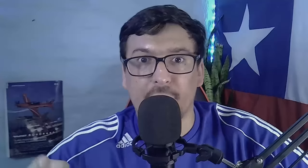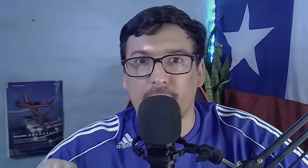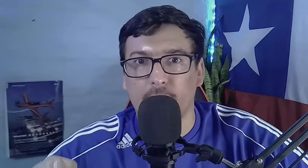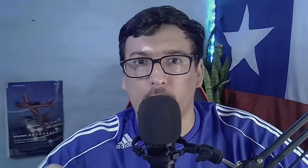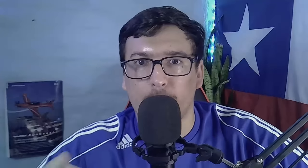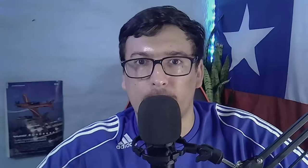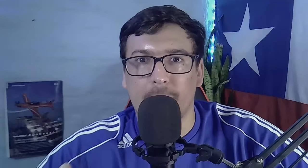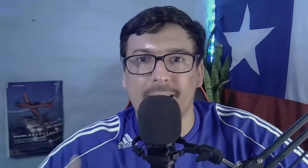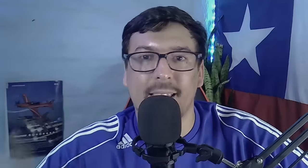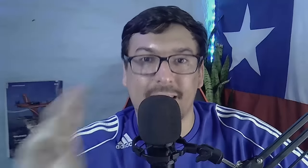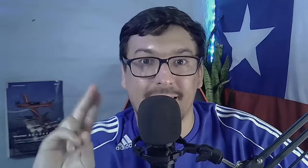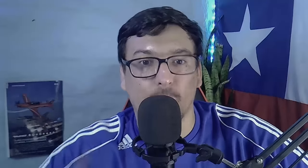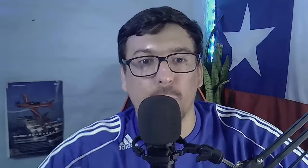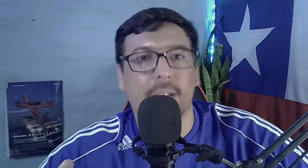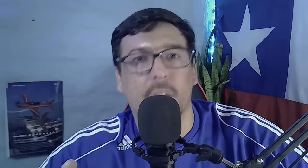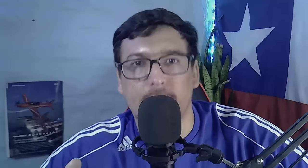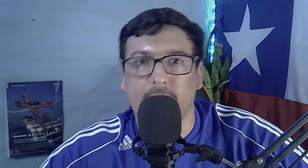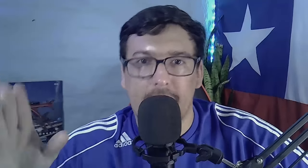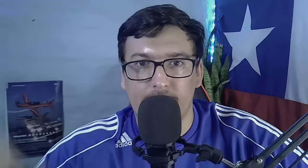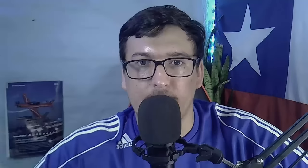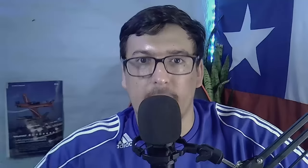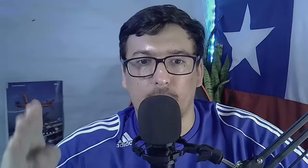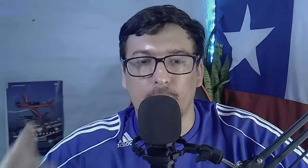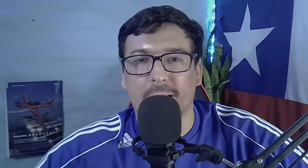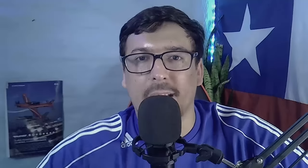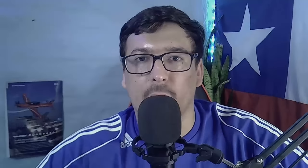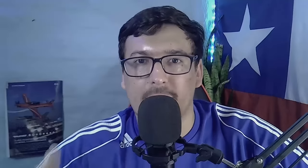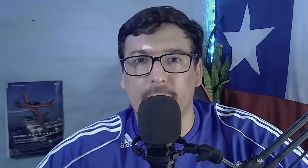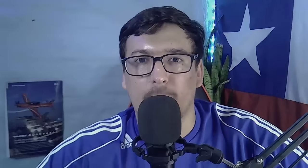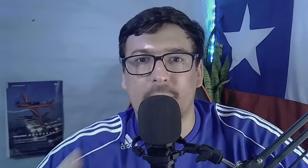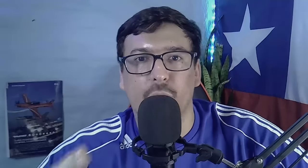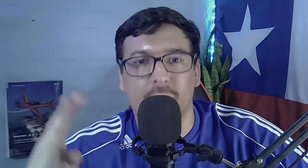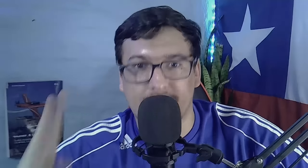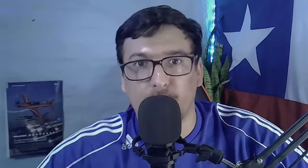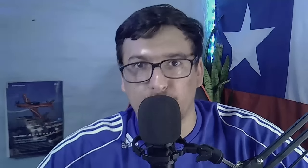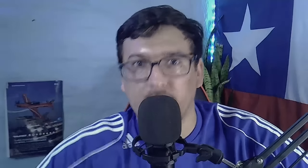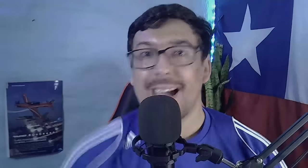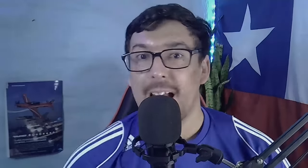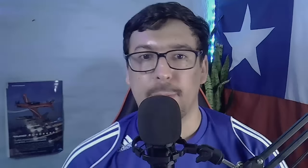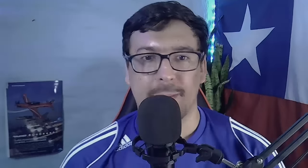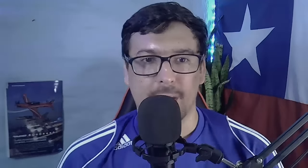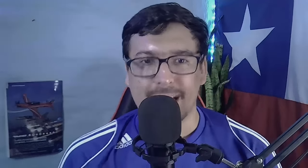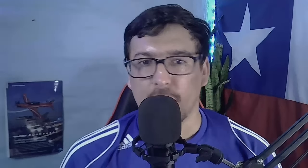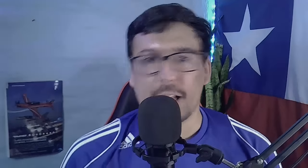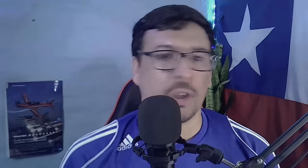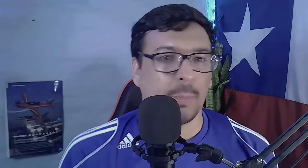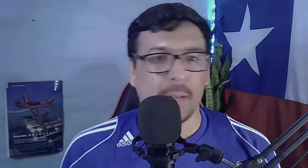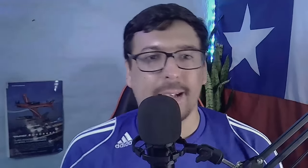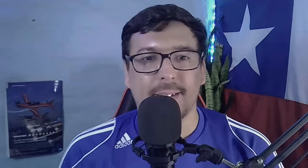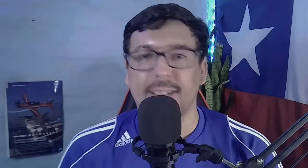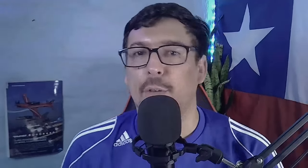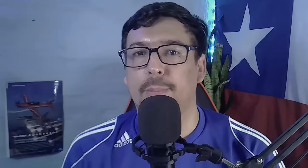sabías que chile fue uno de los primeros países y el segundo en Latinoamérica en firmar un tratado de libre comercio con Estados Unidos el primero de enero del año